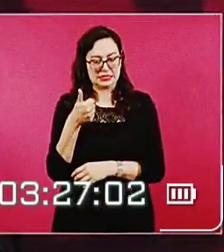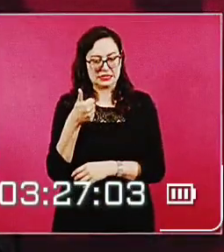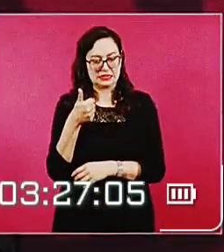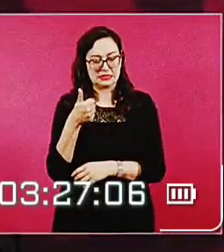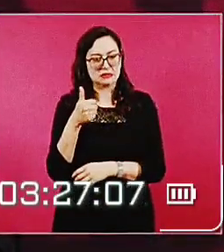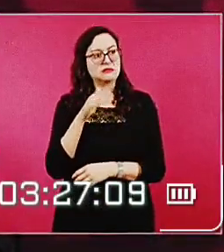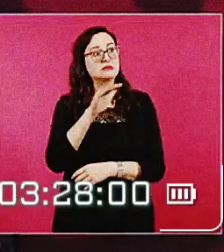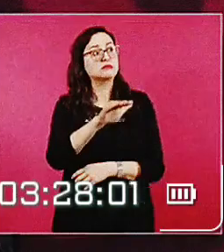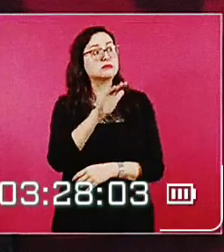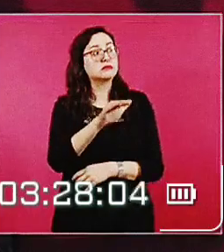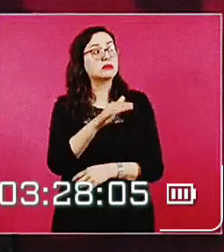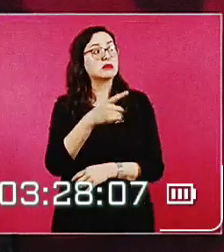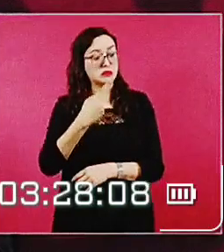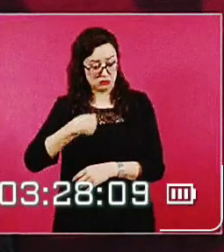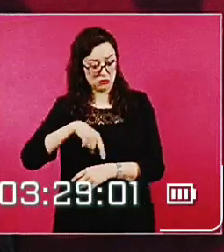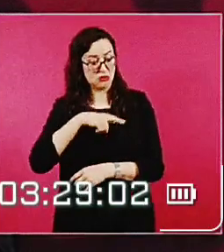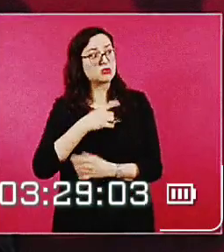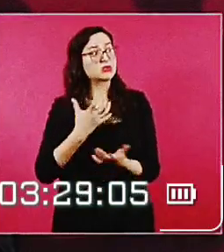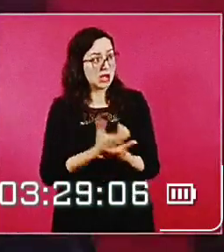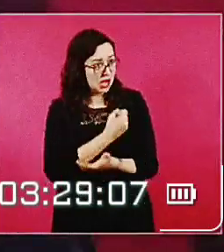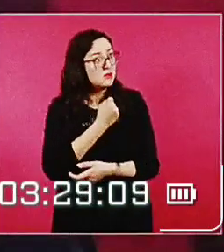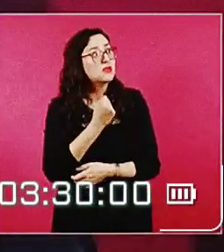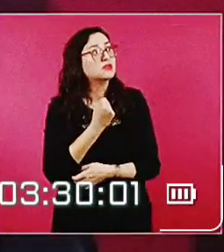que si habíamos ganado.